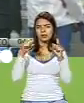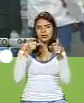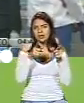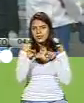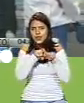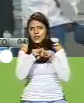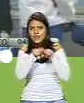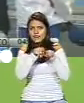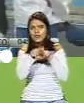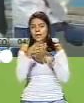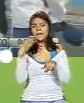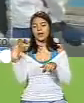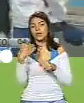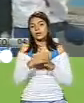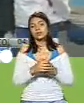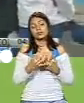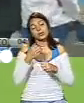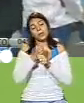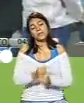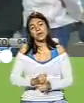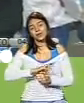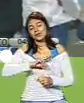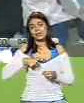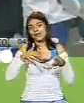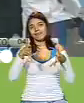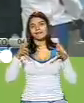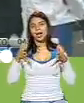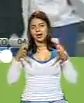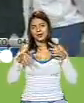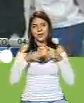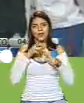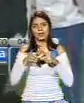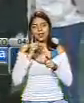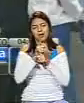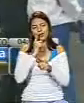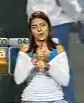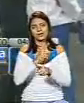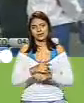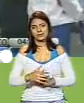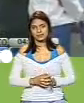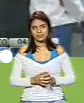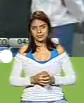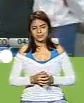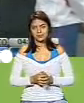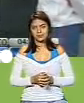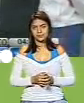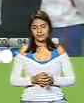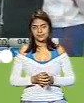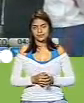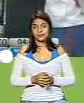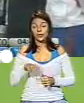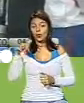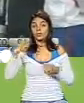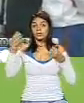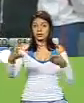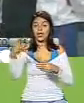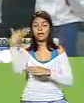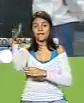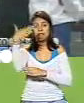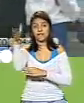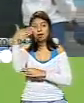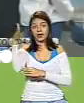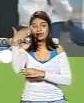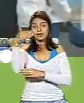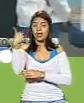marcas. Y por supuesto, todo lo que estamos esperando, tener logros en la alta competencia. Vamos a tener el acto de entrega de la bandera Andreina